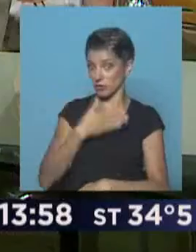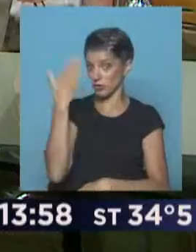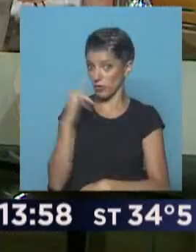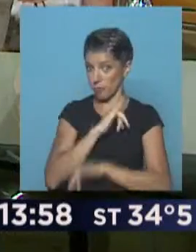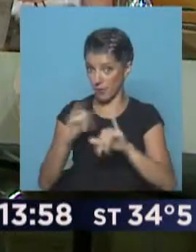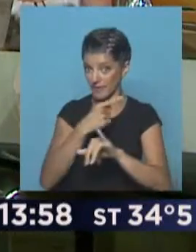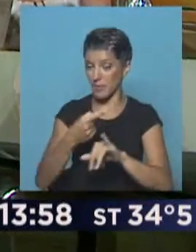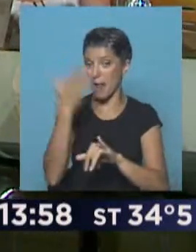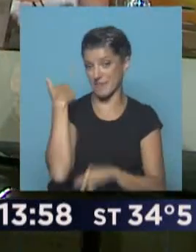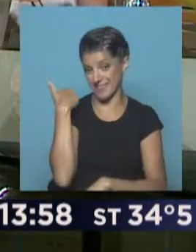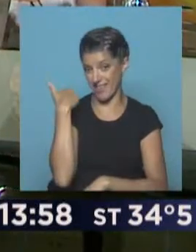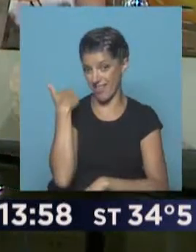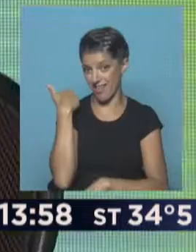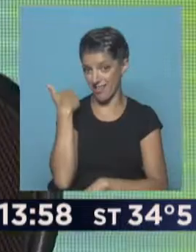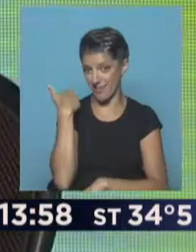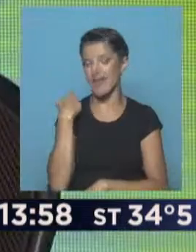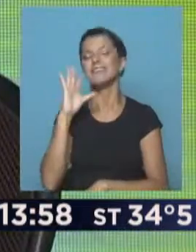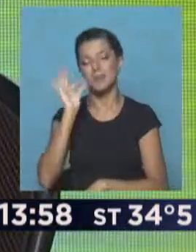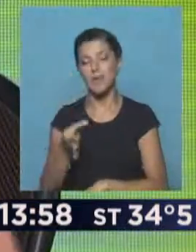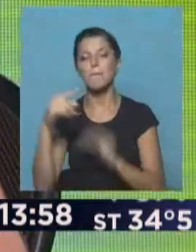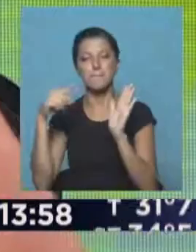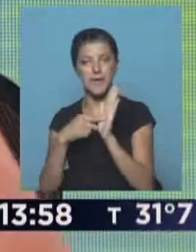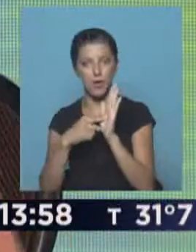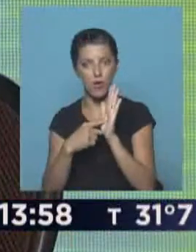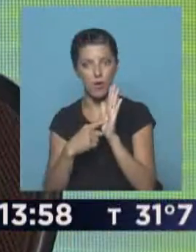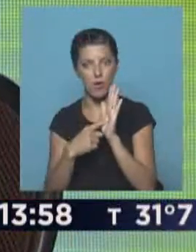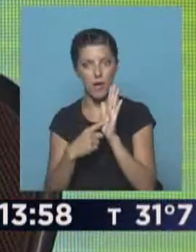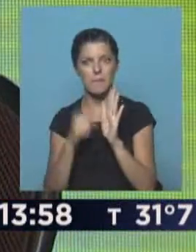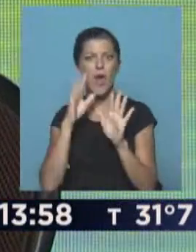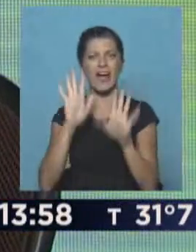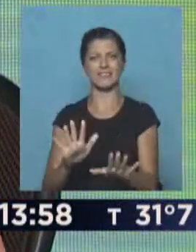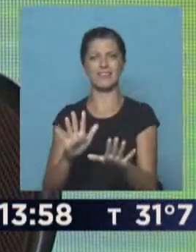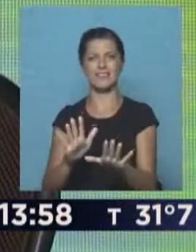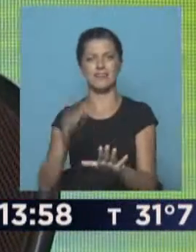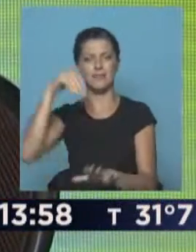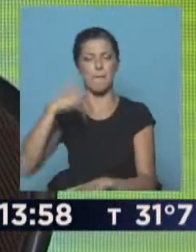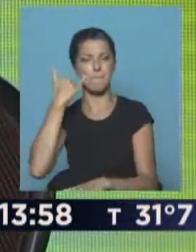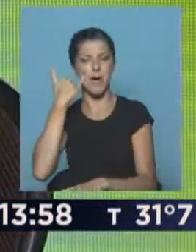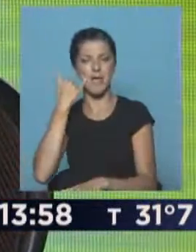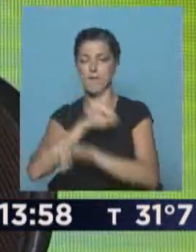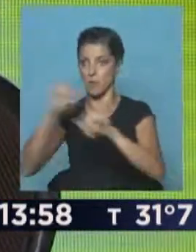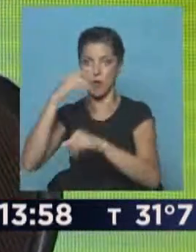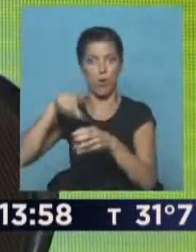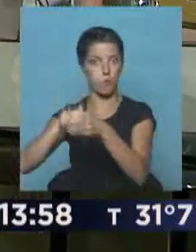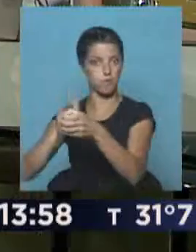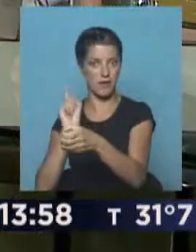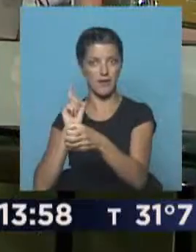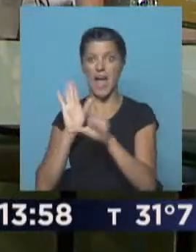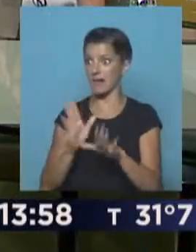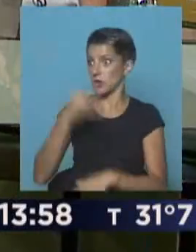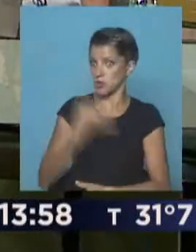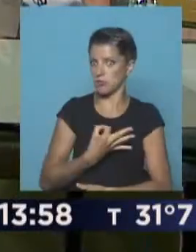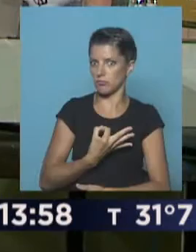semana pasada. Es decir, eso estaba previsto. No estaba previsto por ahí que fuera tan duro lo de Theresa May anunciando la salida. Y tan terminante. Tan, ¿no?, terminante. Sí.